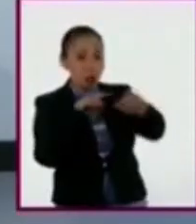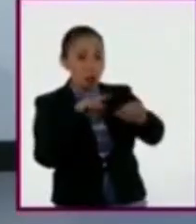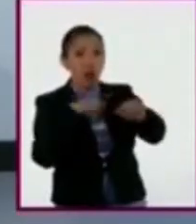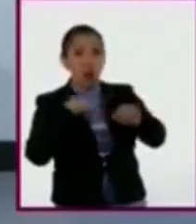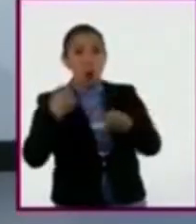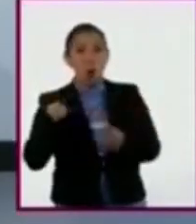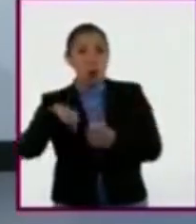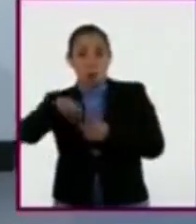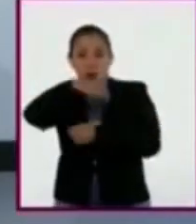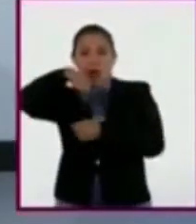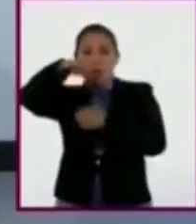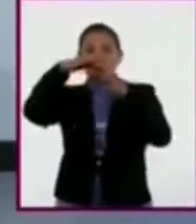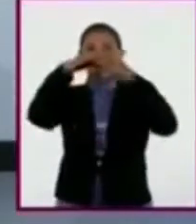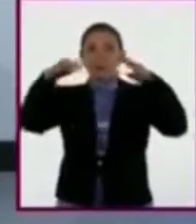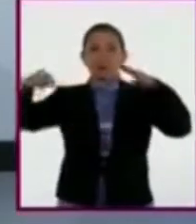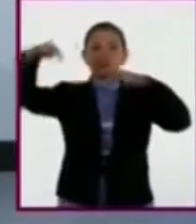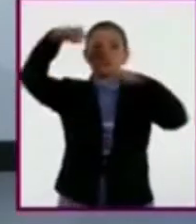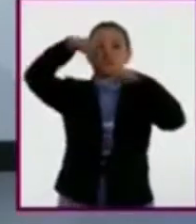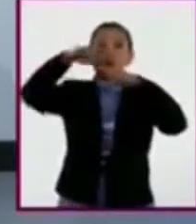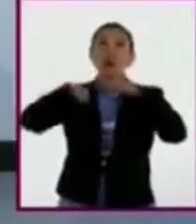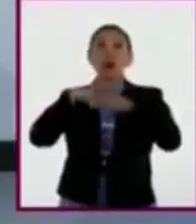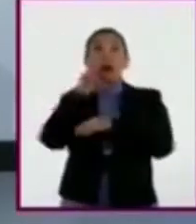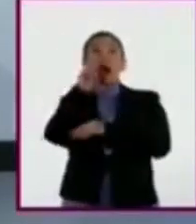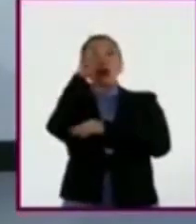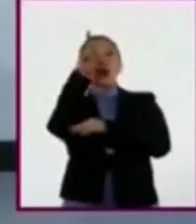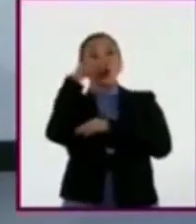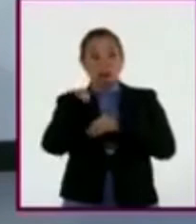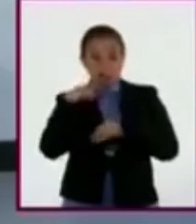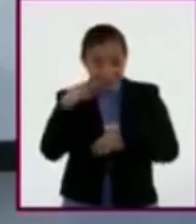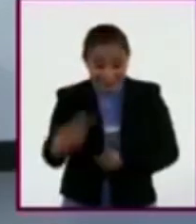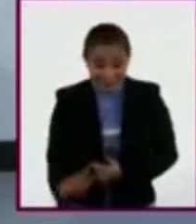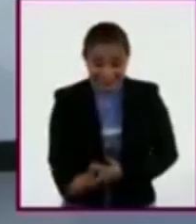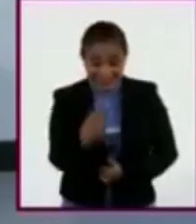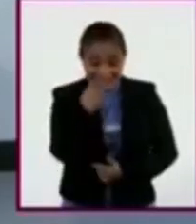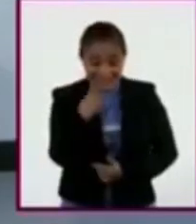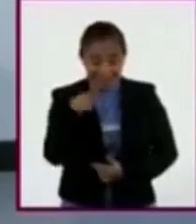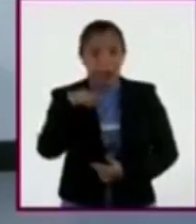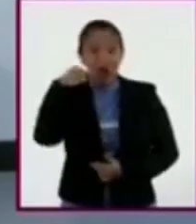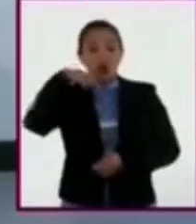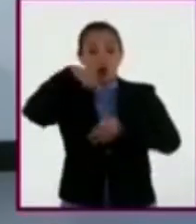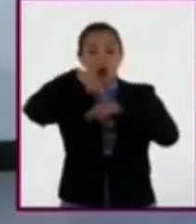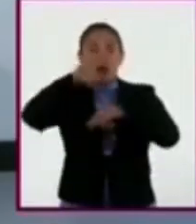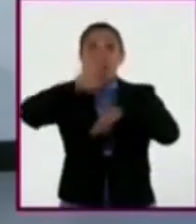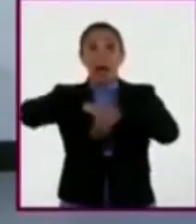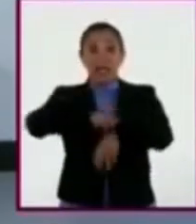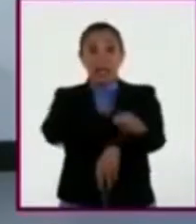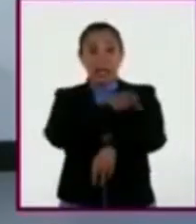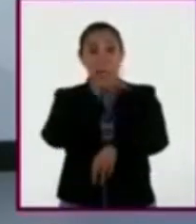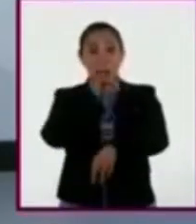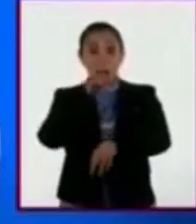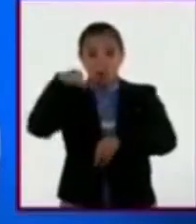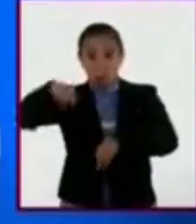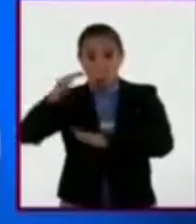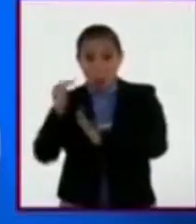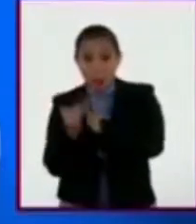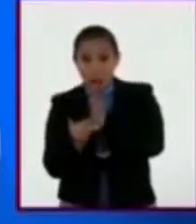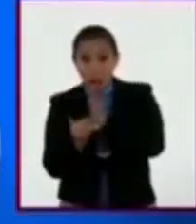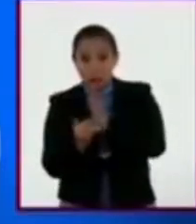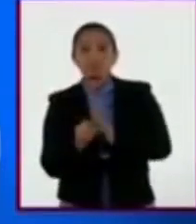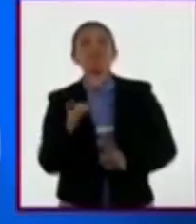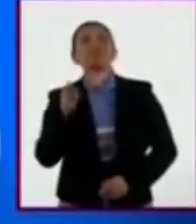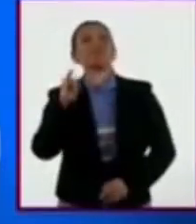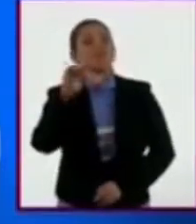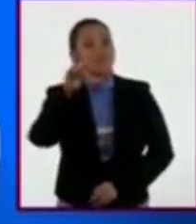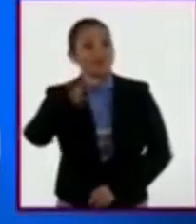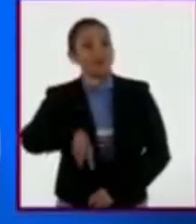a la azotea de mi casa y tú me ves desde abajo, sí, desde abajo, yo tengo más energía potencial que tú. Así